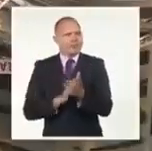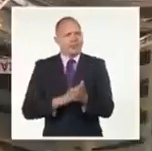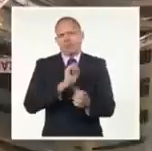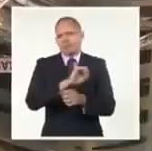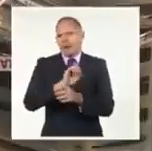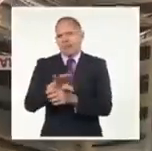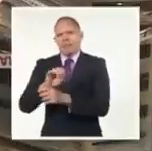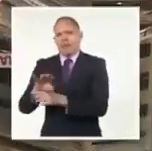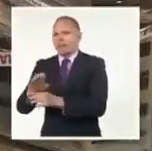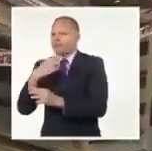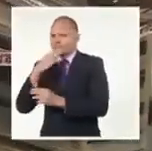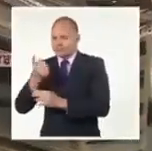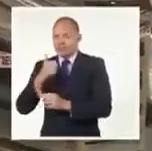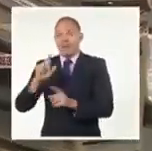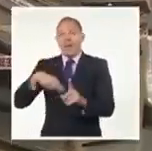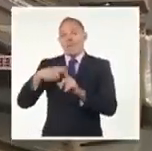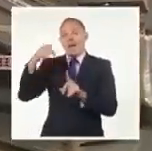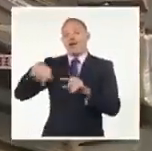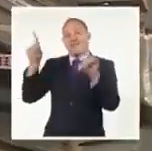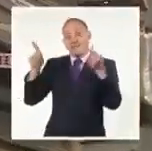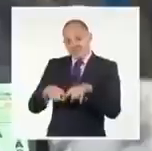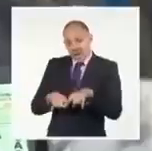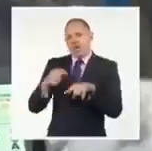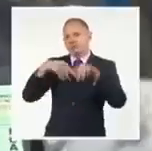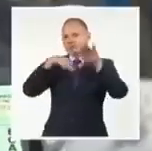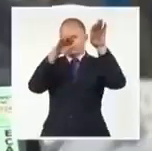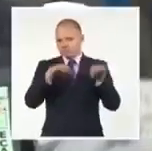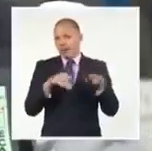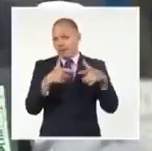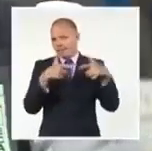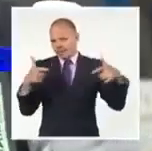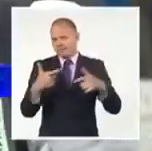de almacenamiento. Nosotros nos encontramos preparando, teníamos un